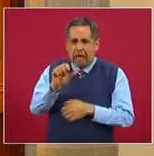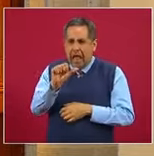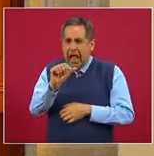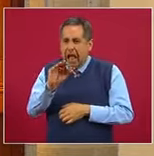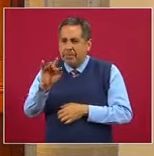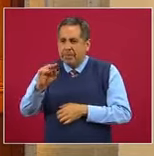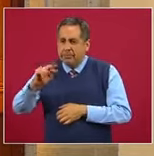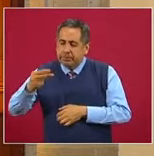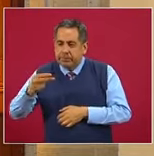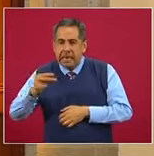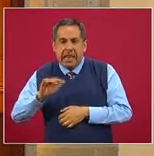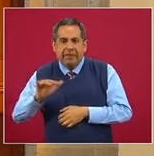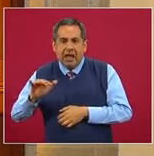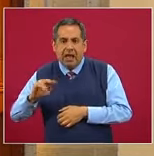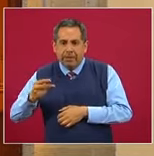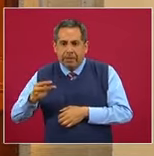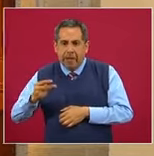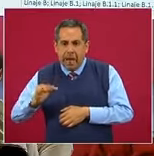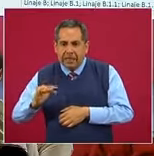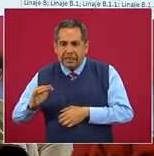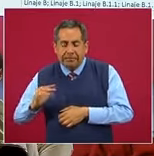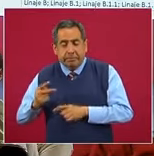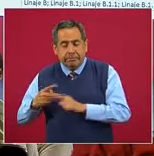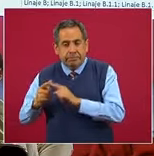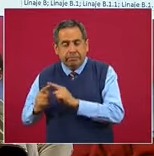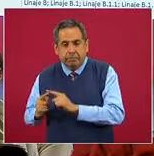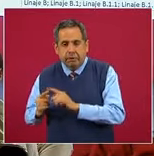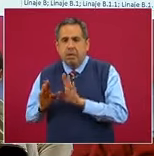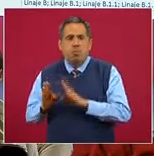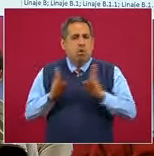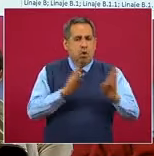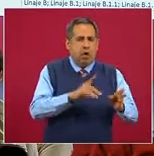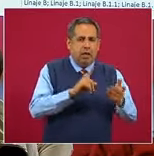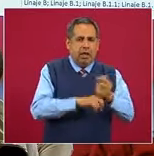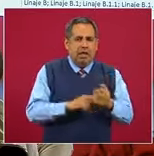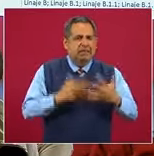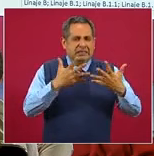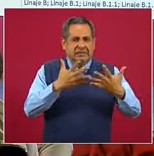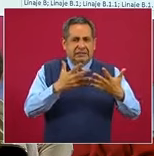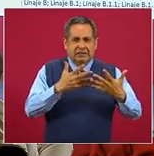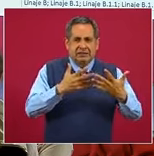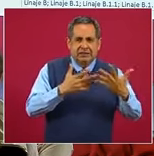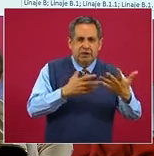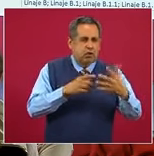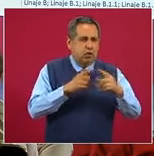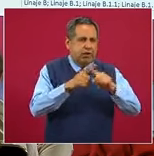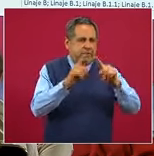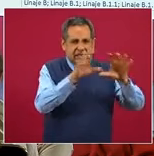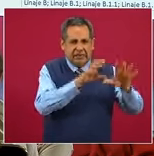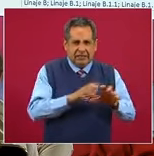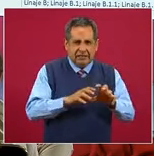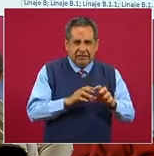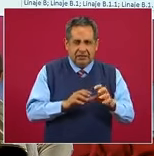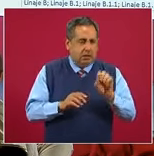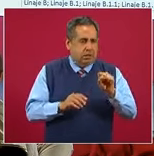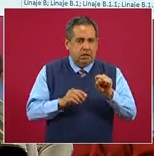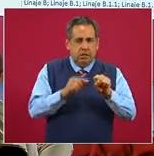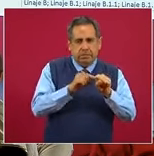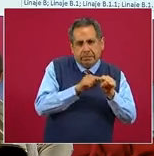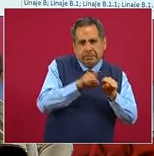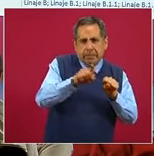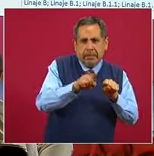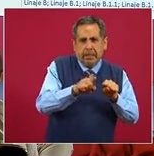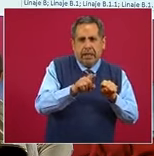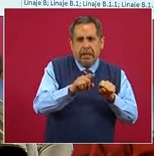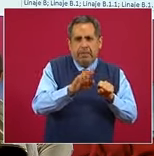darnos esta nomenclatura. De tal forma que, por ejemplo, acá hay 5 clados y acá solamente de un linaje se dividen en linaje B,